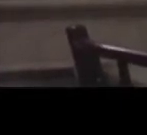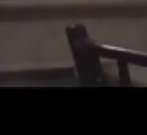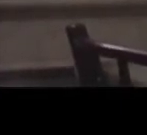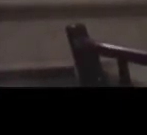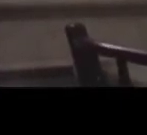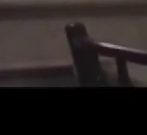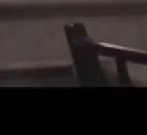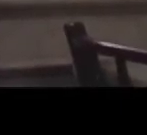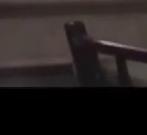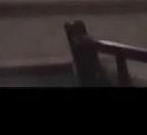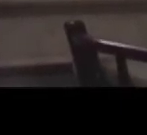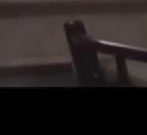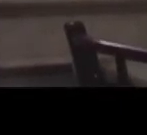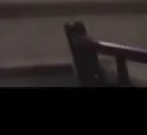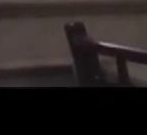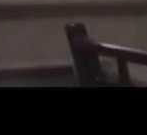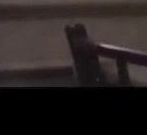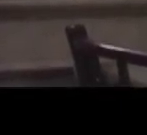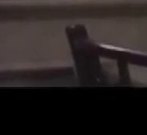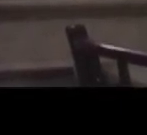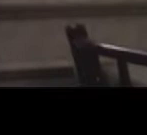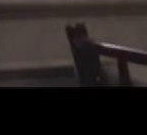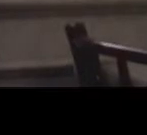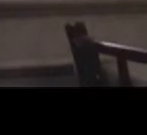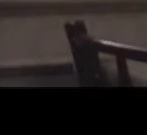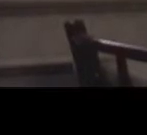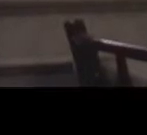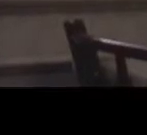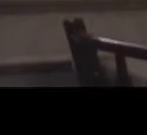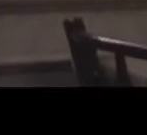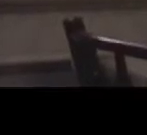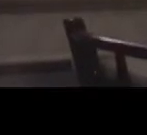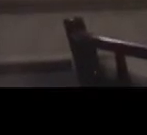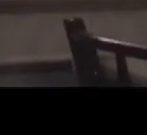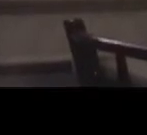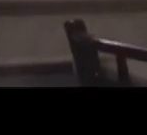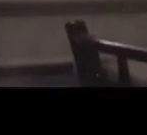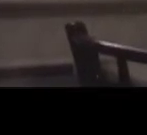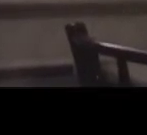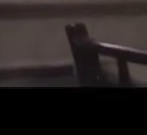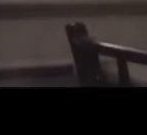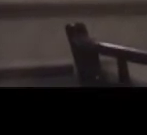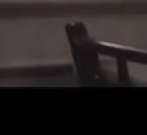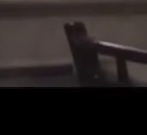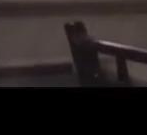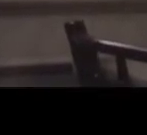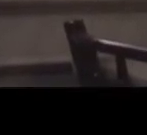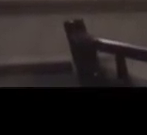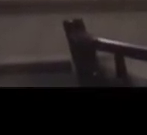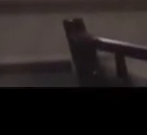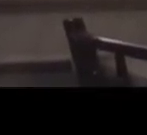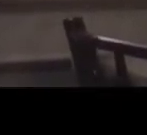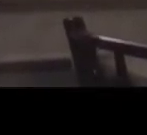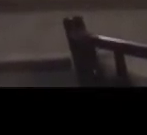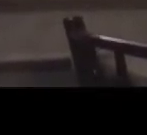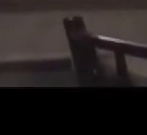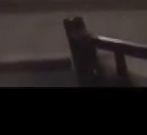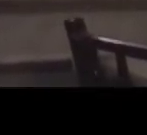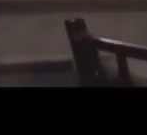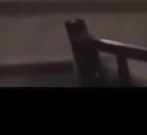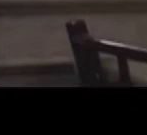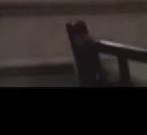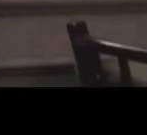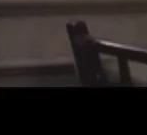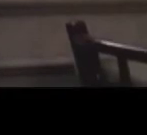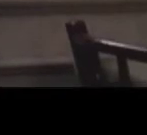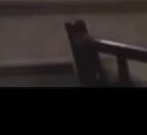degradante, por discriminación, por los daños graves en la integridad personal de Aurora y que hayan reparaciones para ellas, pero sobre todo que llegue el